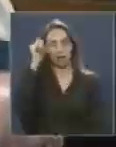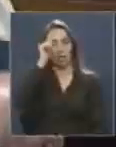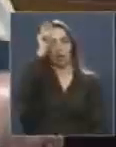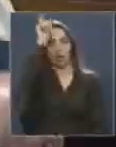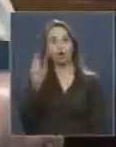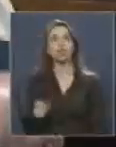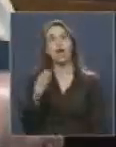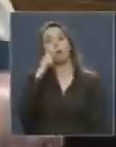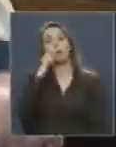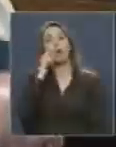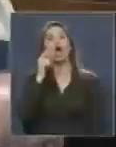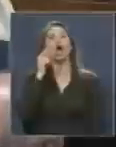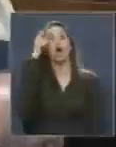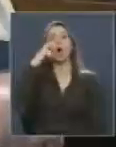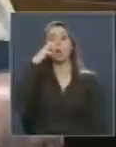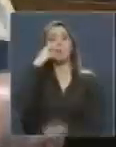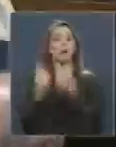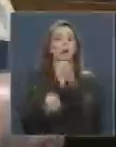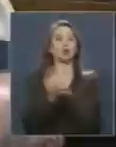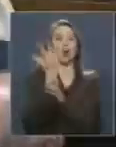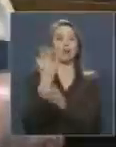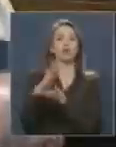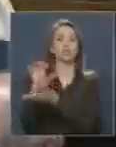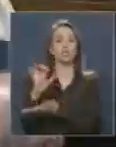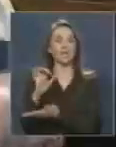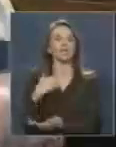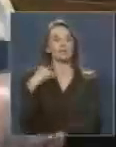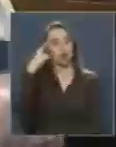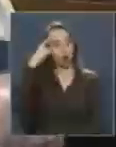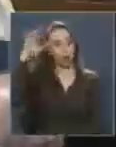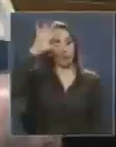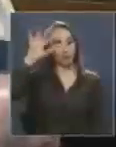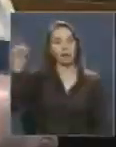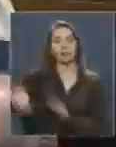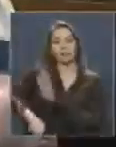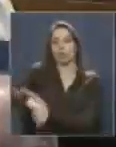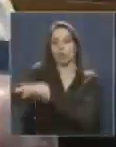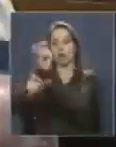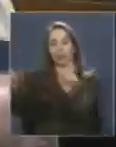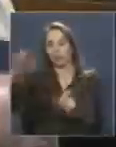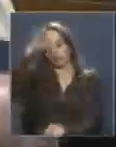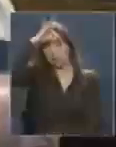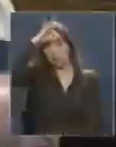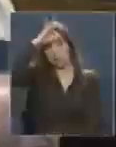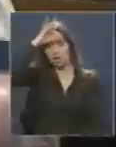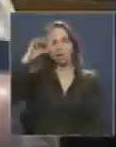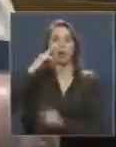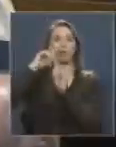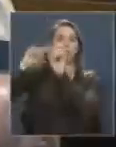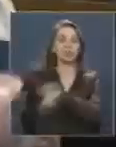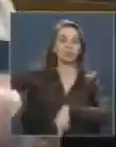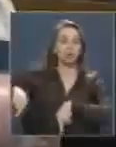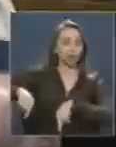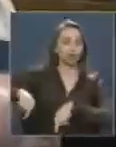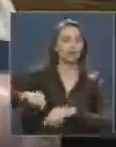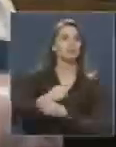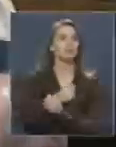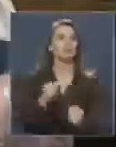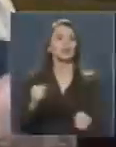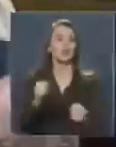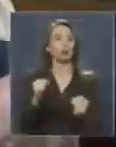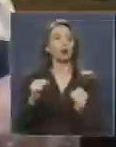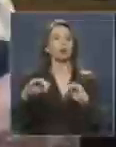hombre nuevo del Che Guevara, que imagino que la derecha cavernaria desconoce por completo, no puede